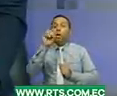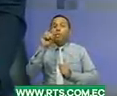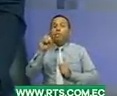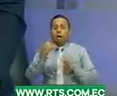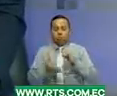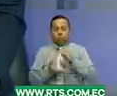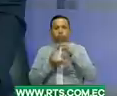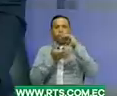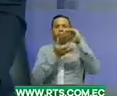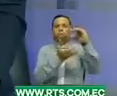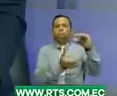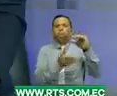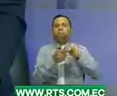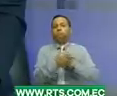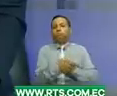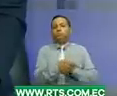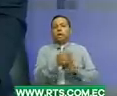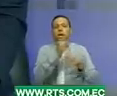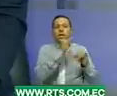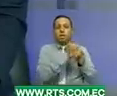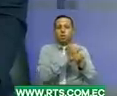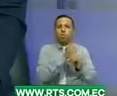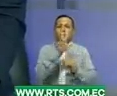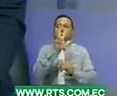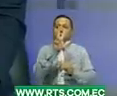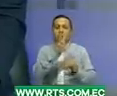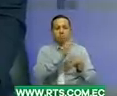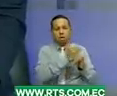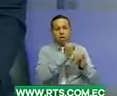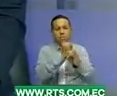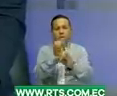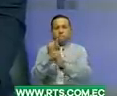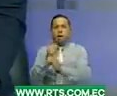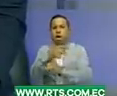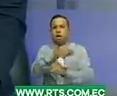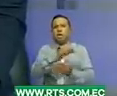fueron entregadas a tres instituciones de salud de la capital azuay.